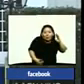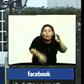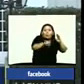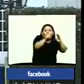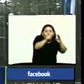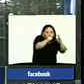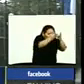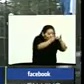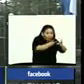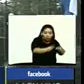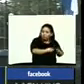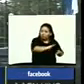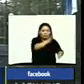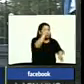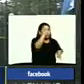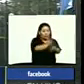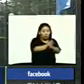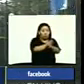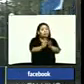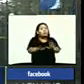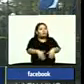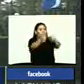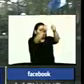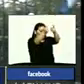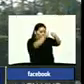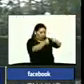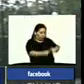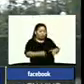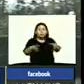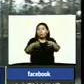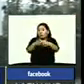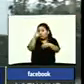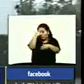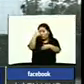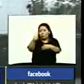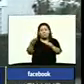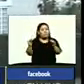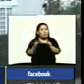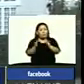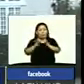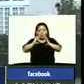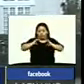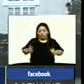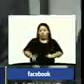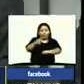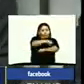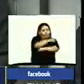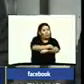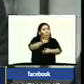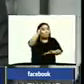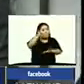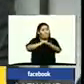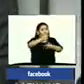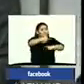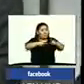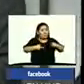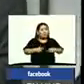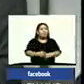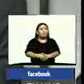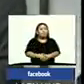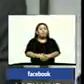Presidencia. El presupuesto del Organismo de Inteligencia de Estado también se reducirá a la mitad. Se reduce